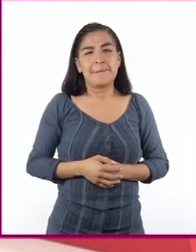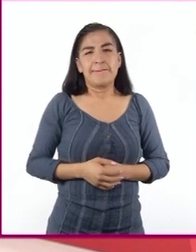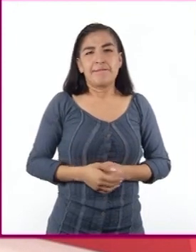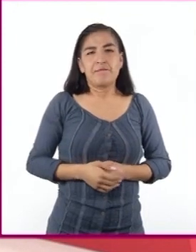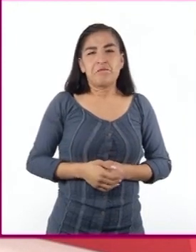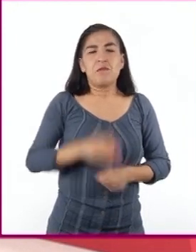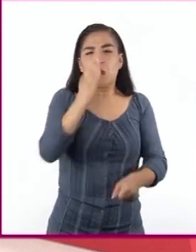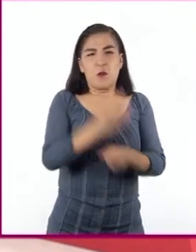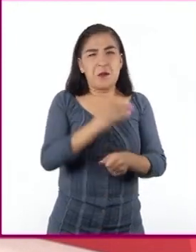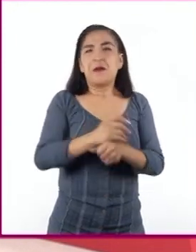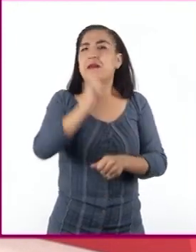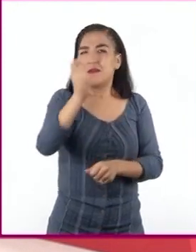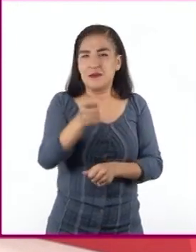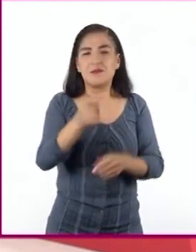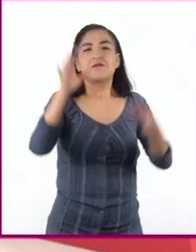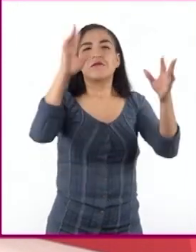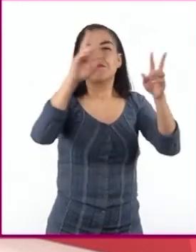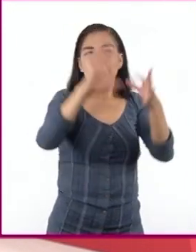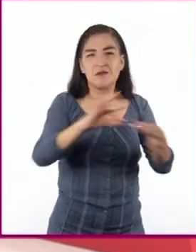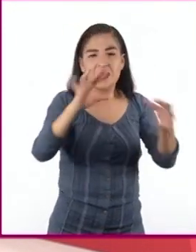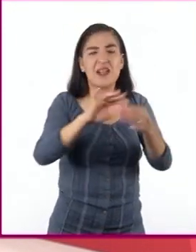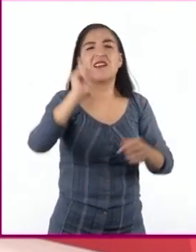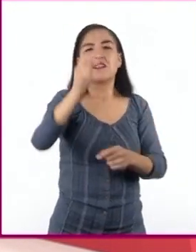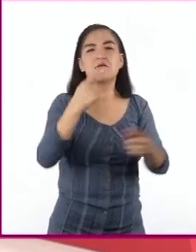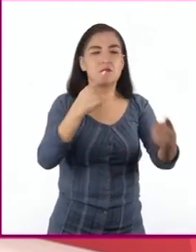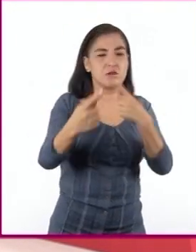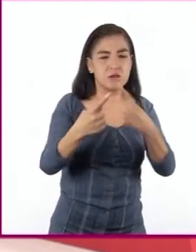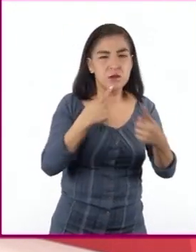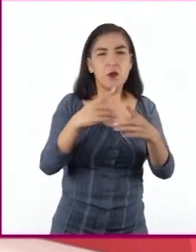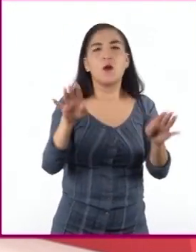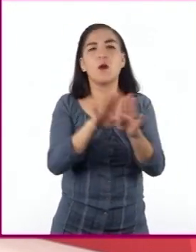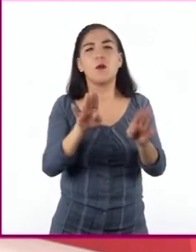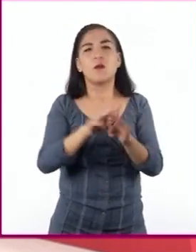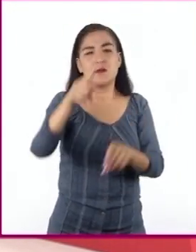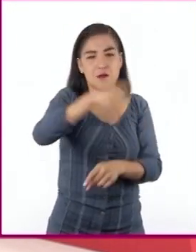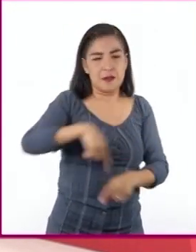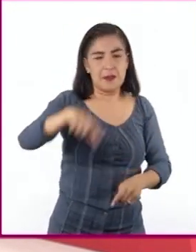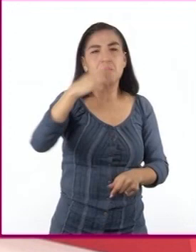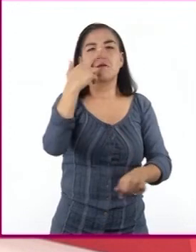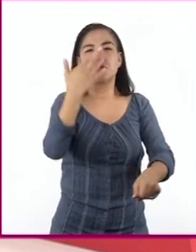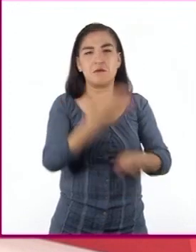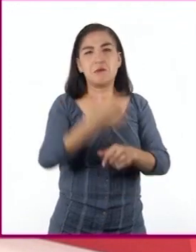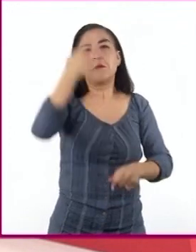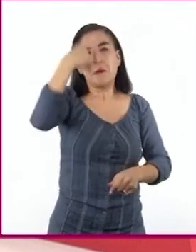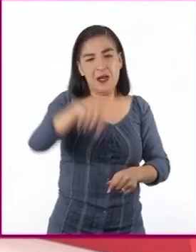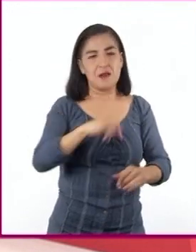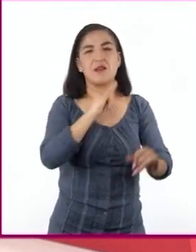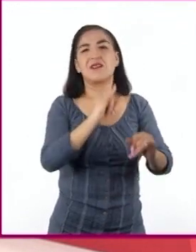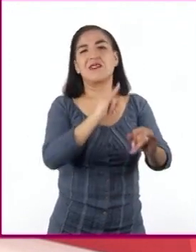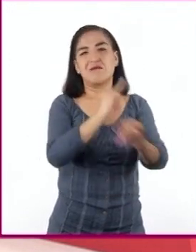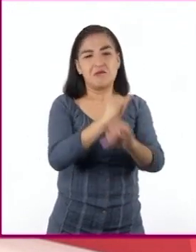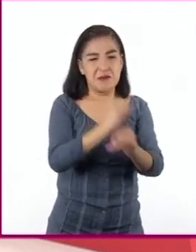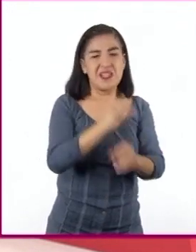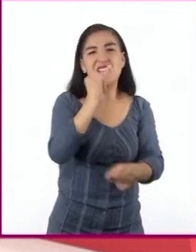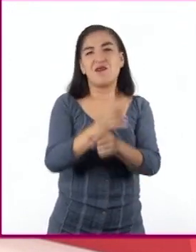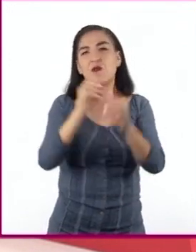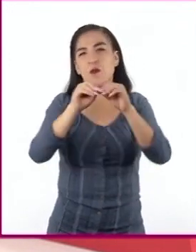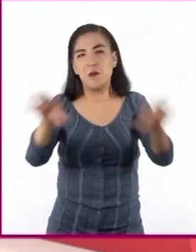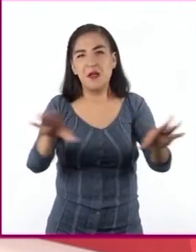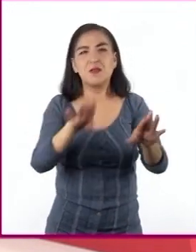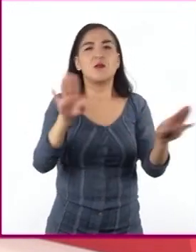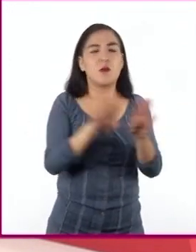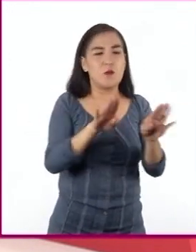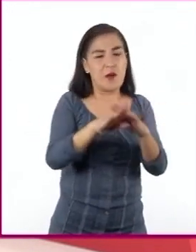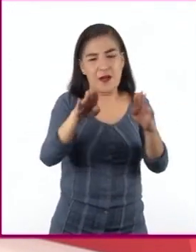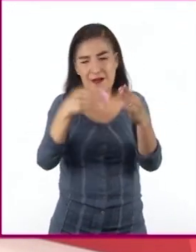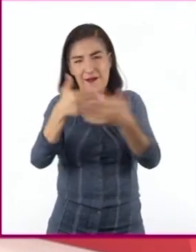crítica, entendida como la actitud reservada que asumimos frente a la difusión de la información masiva,